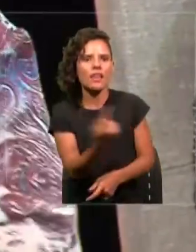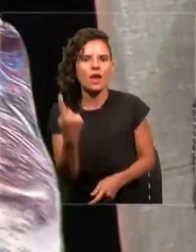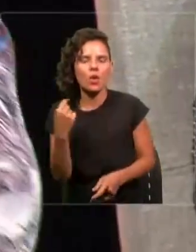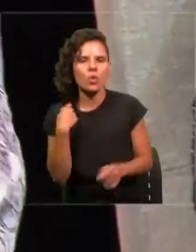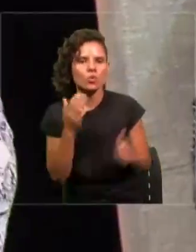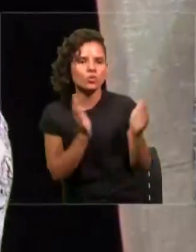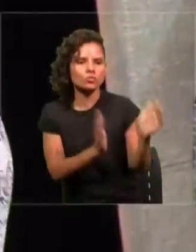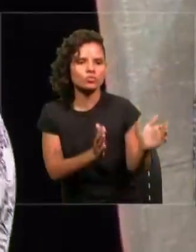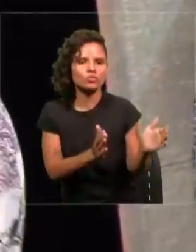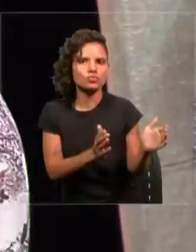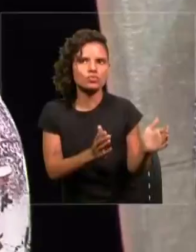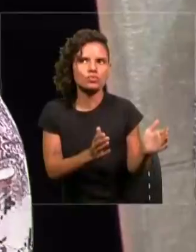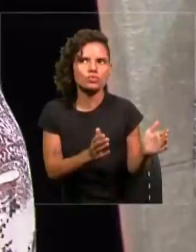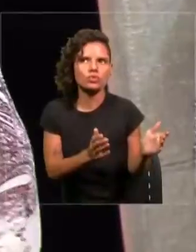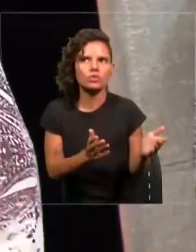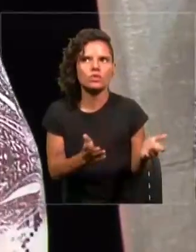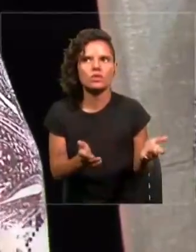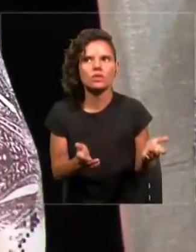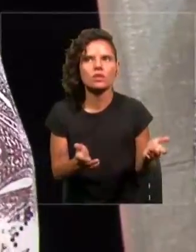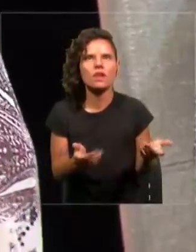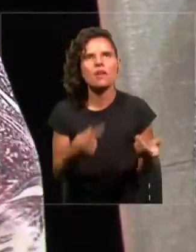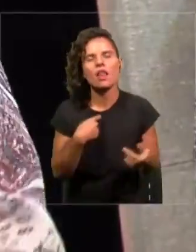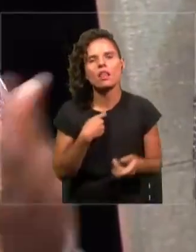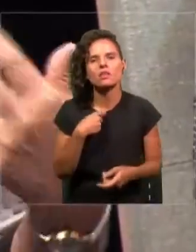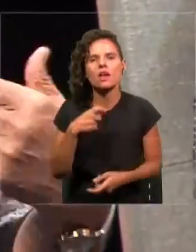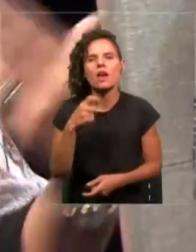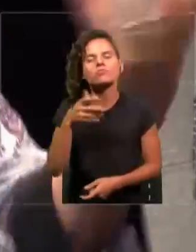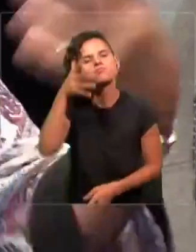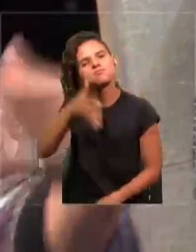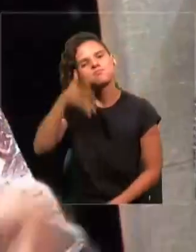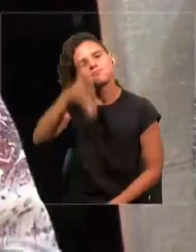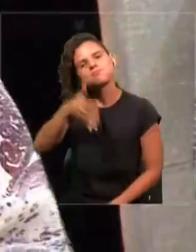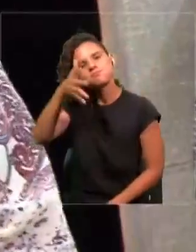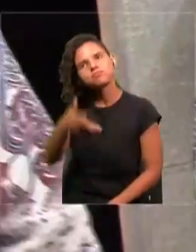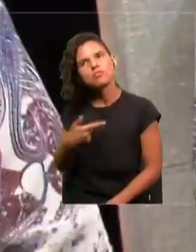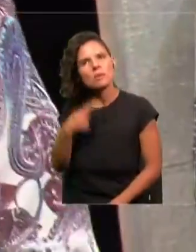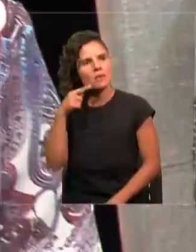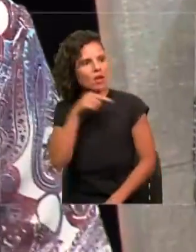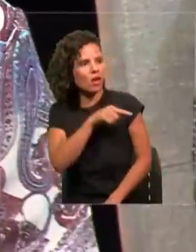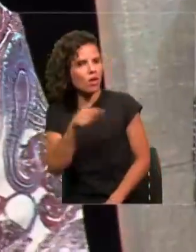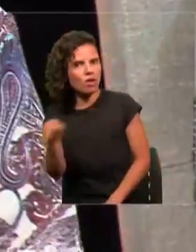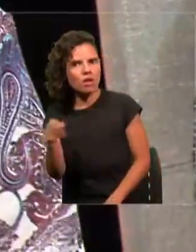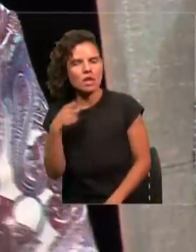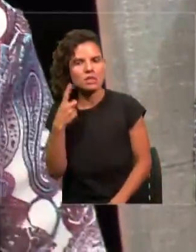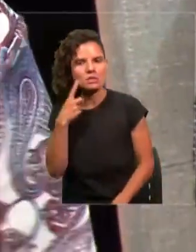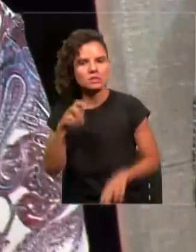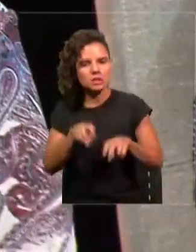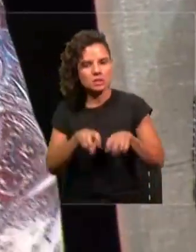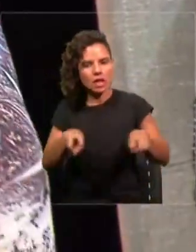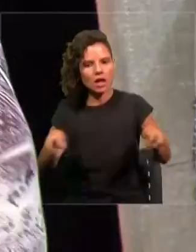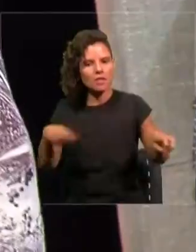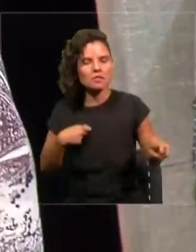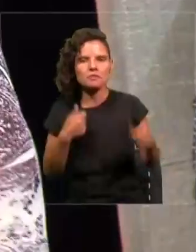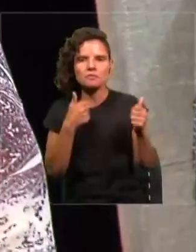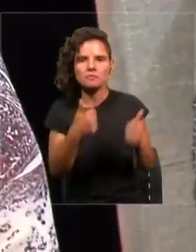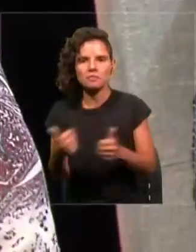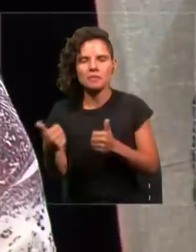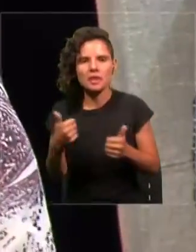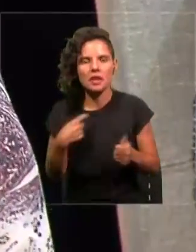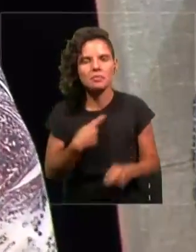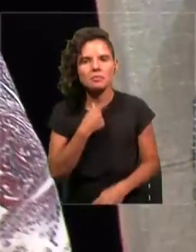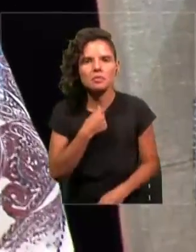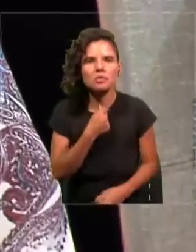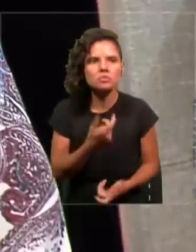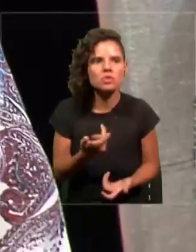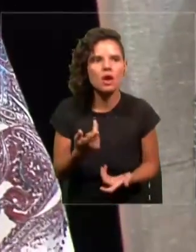nosotros iba a, en fin, iba a monologar, pero esta invitación a estar así, en esta suerte de, ¿cómo